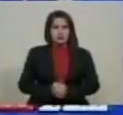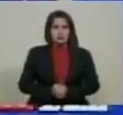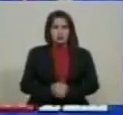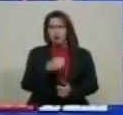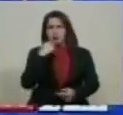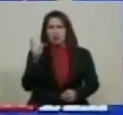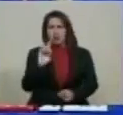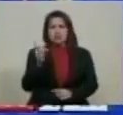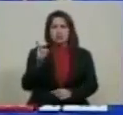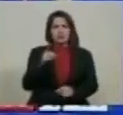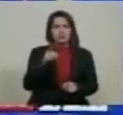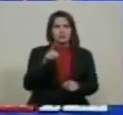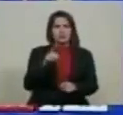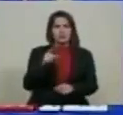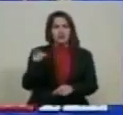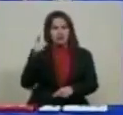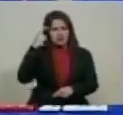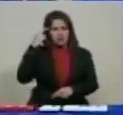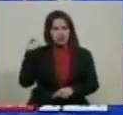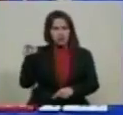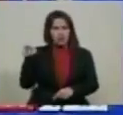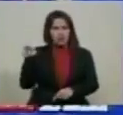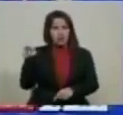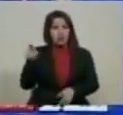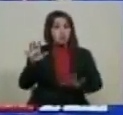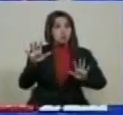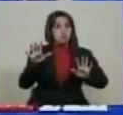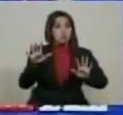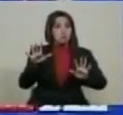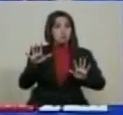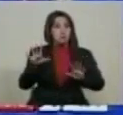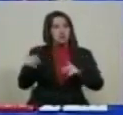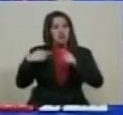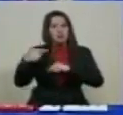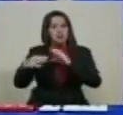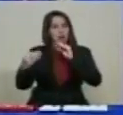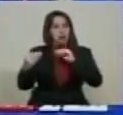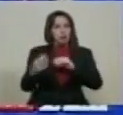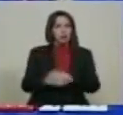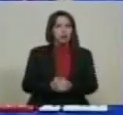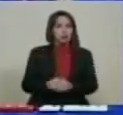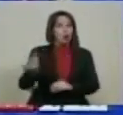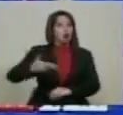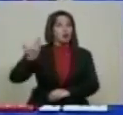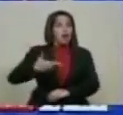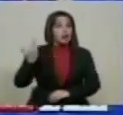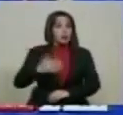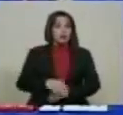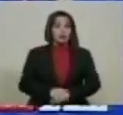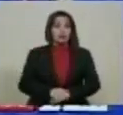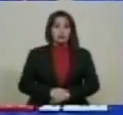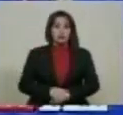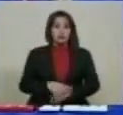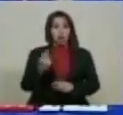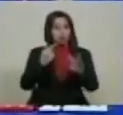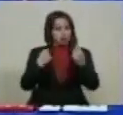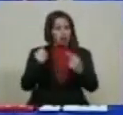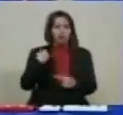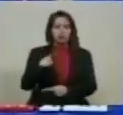aquí. Adán lo sabe. Ahora lo hablamos. Es muy importante. Los recursos los